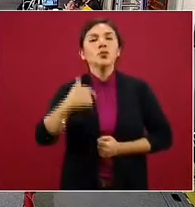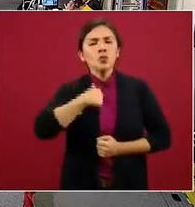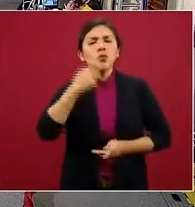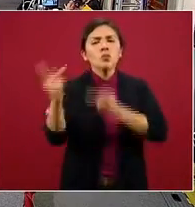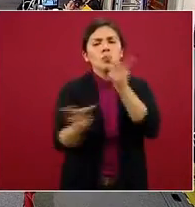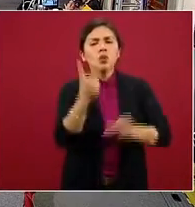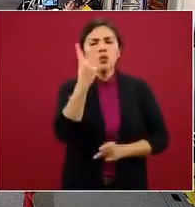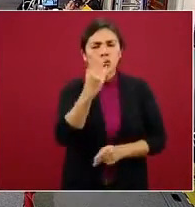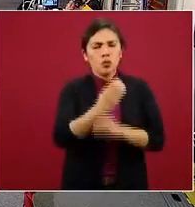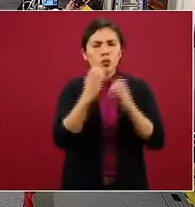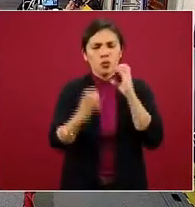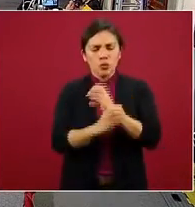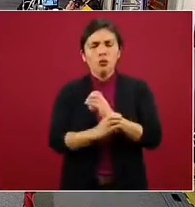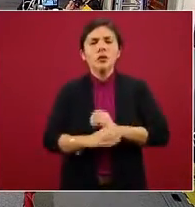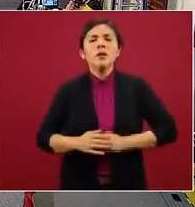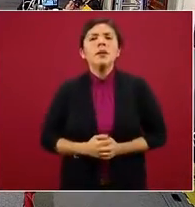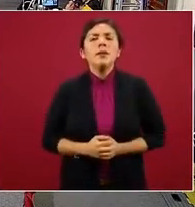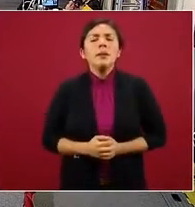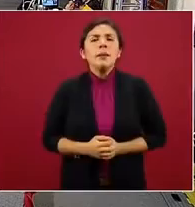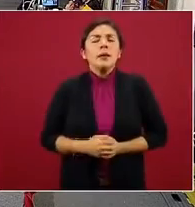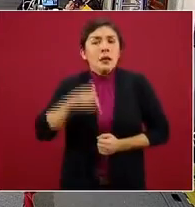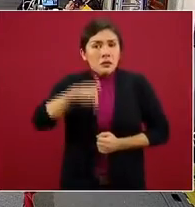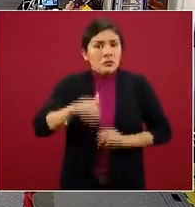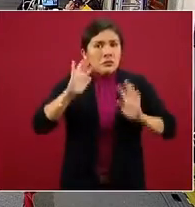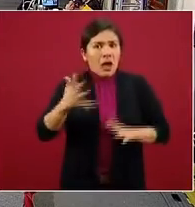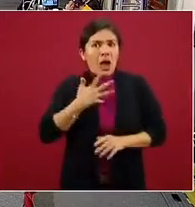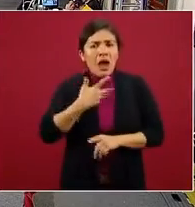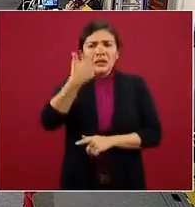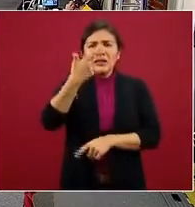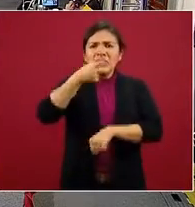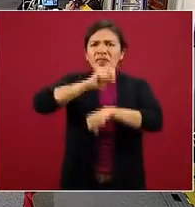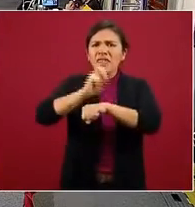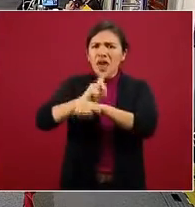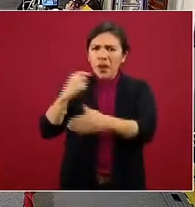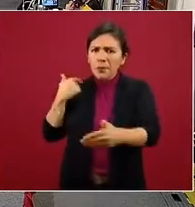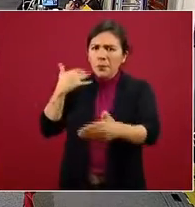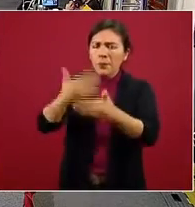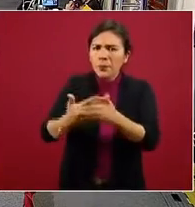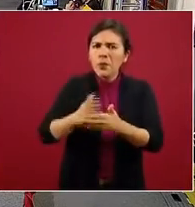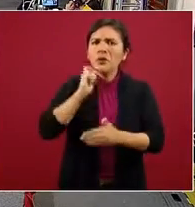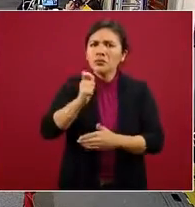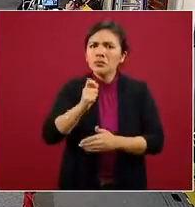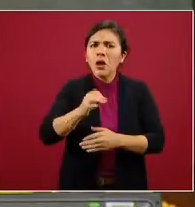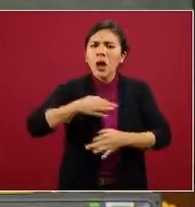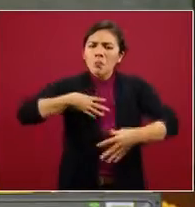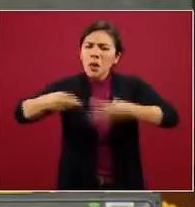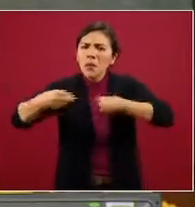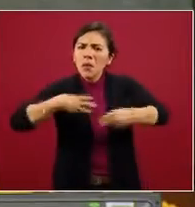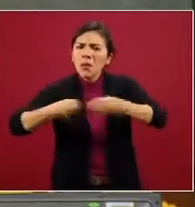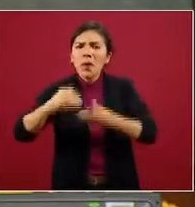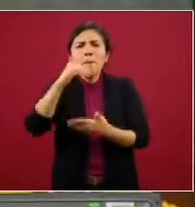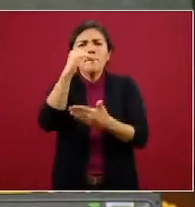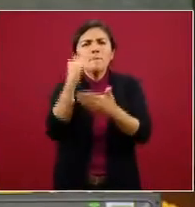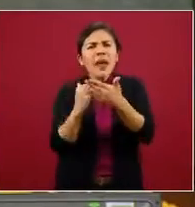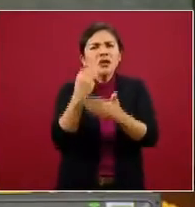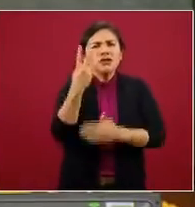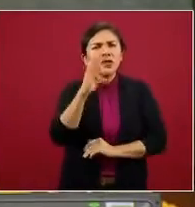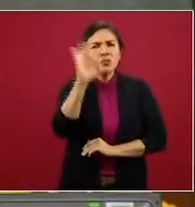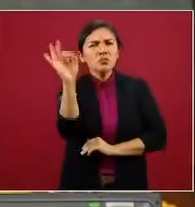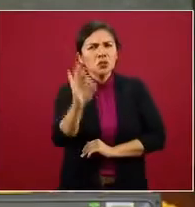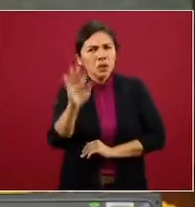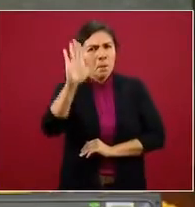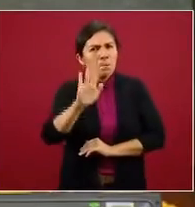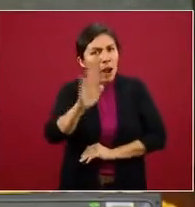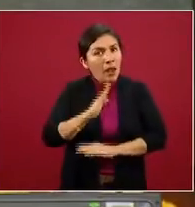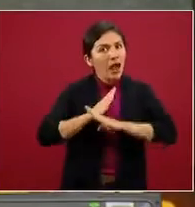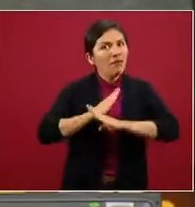dos preguntas. Ya llevamos más de 7 días con unas tasas de contagio como menores al 3%, parecía una